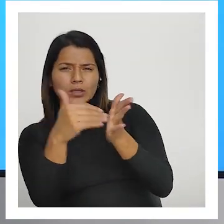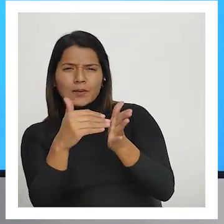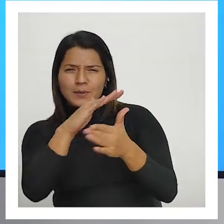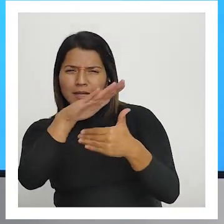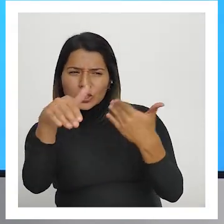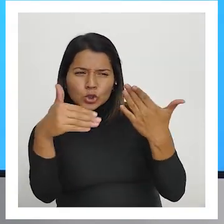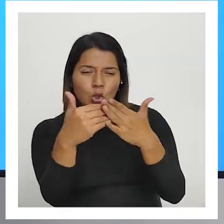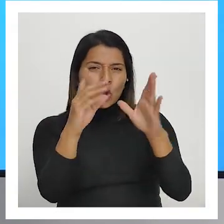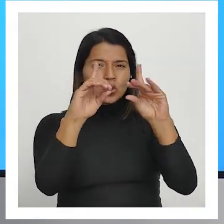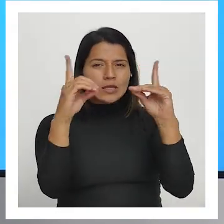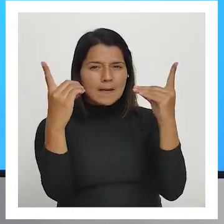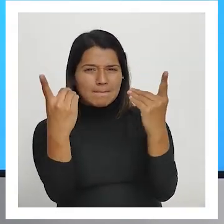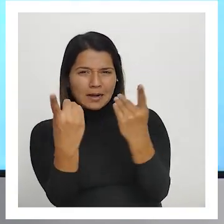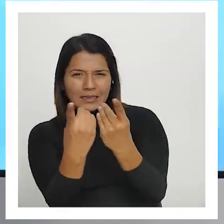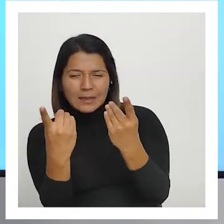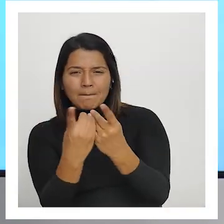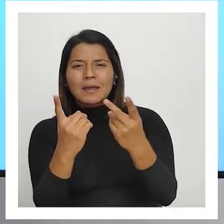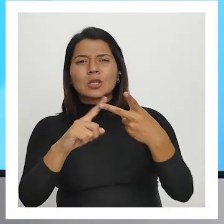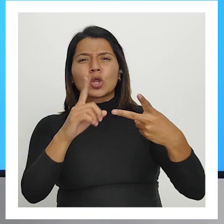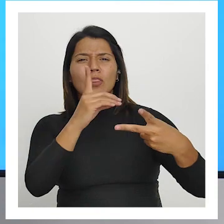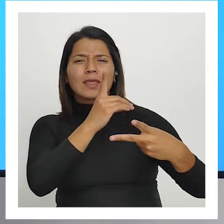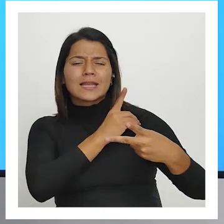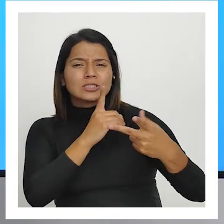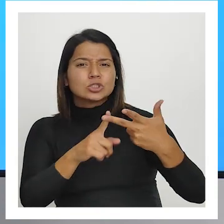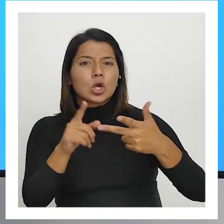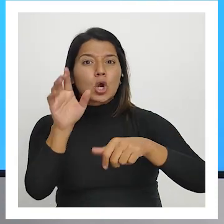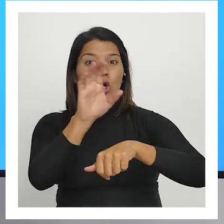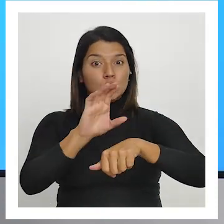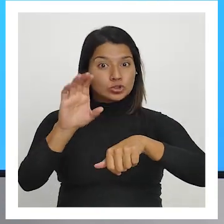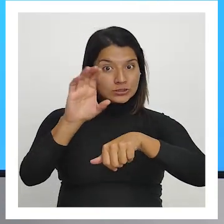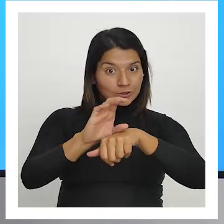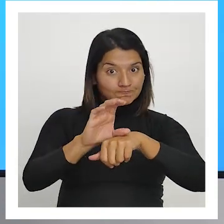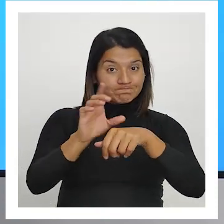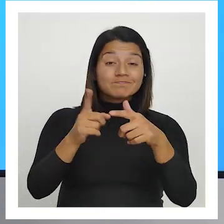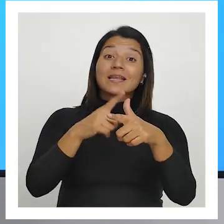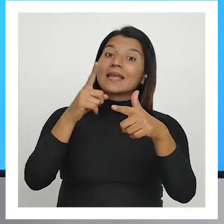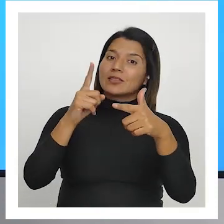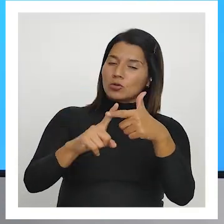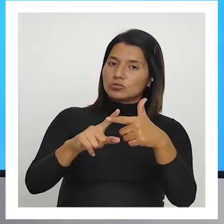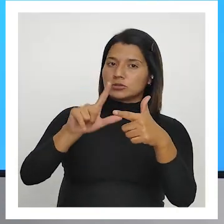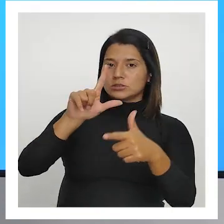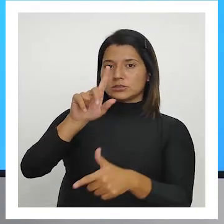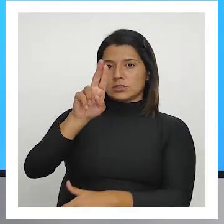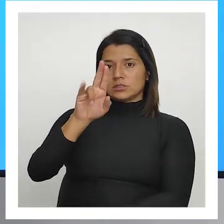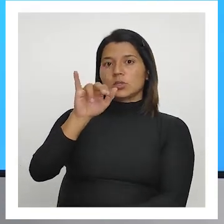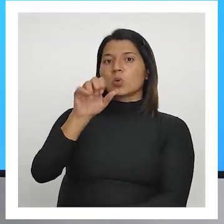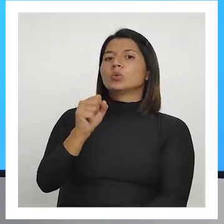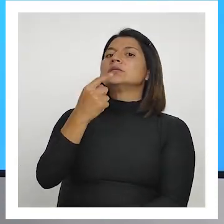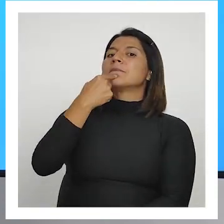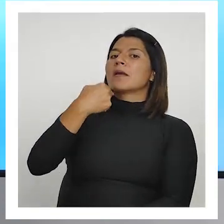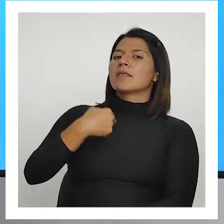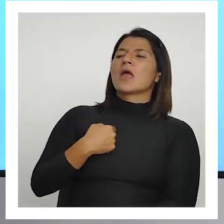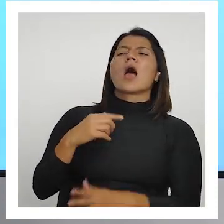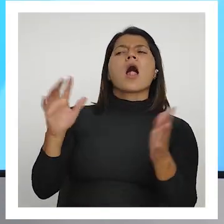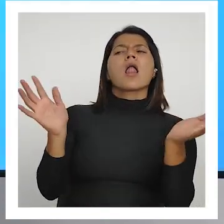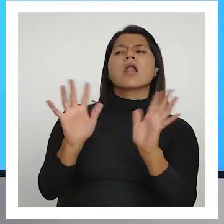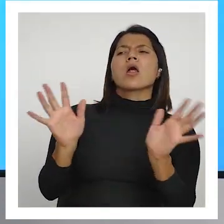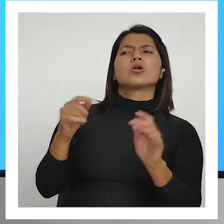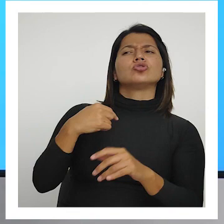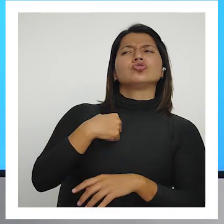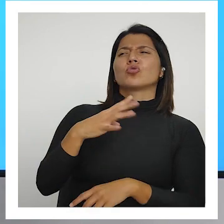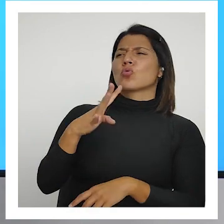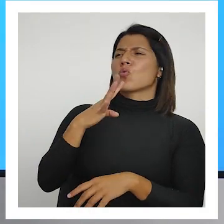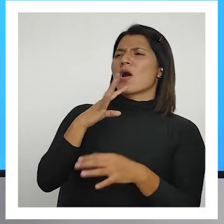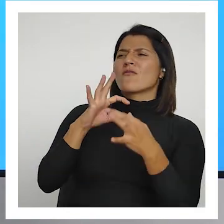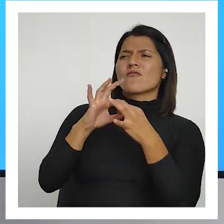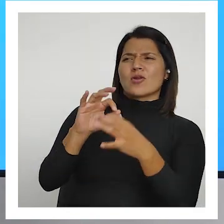reorganizando todos los departamentos, direcciones, consejos. Así que don Luis me dijo, no, yo no le voy a hablar